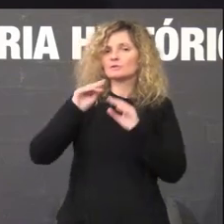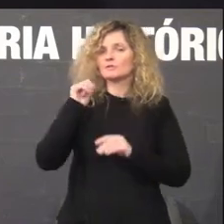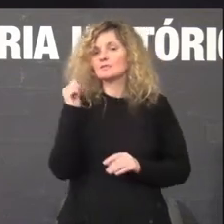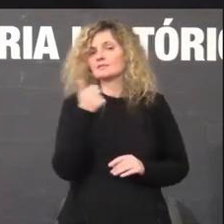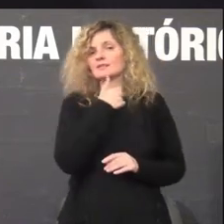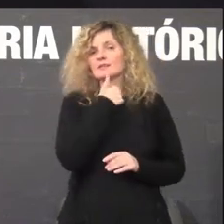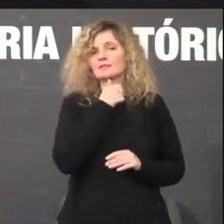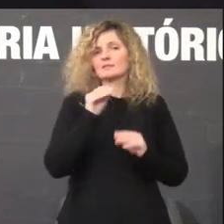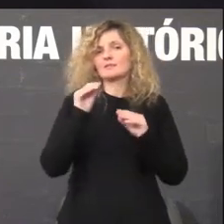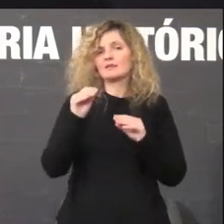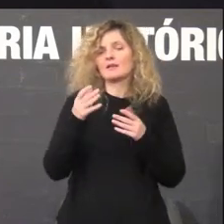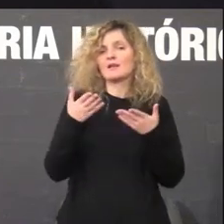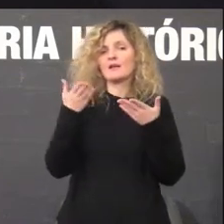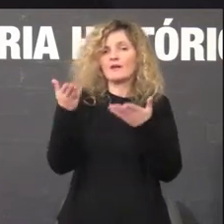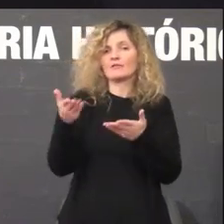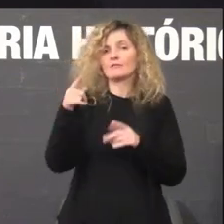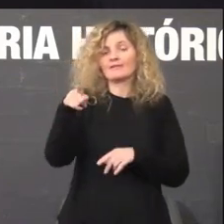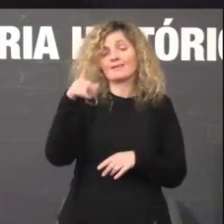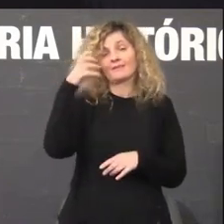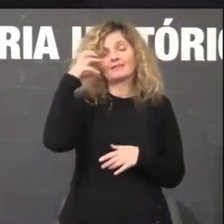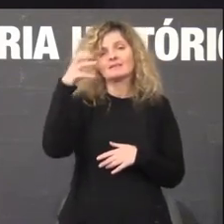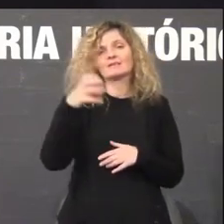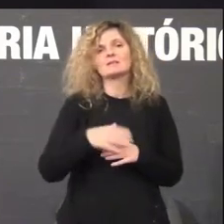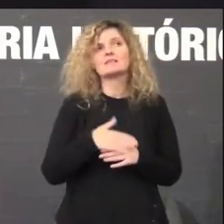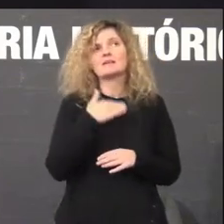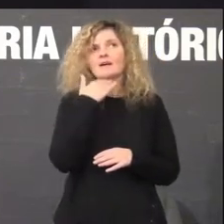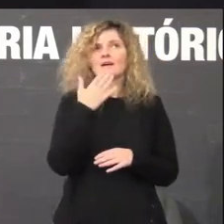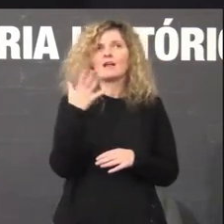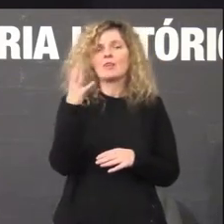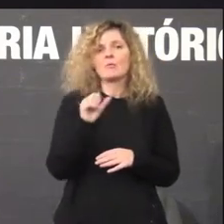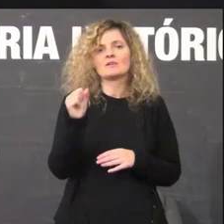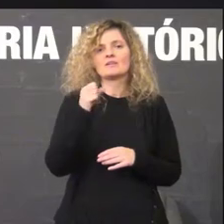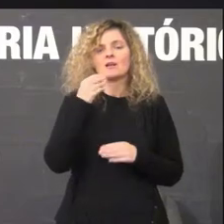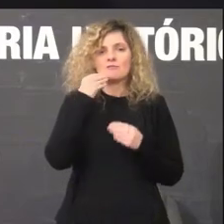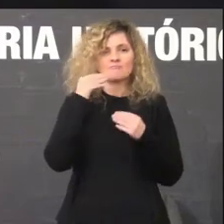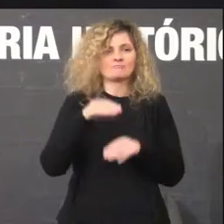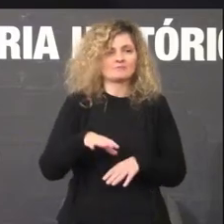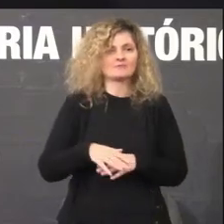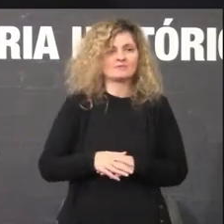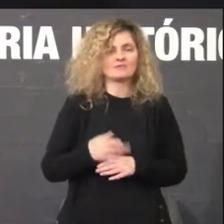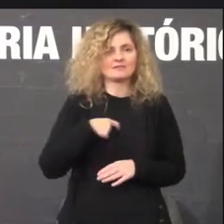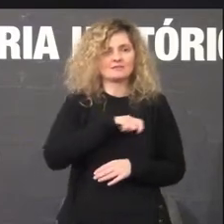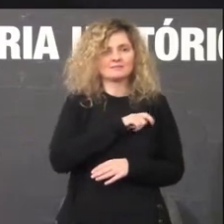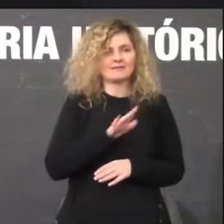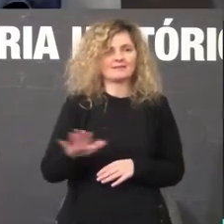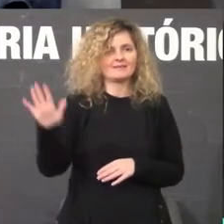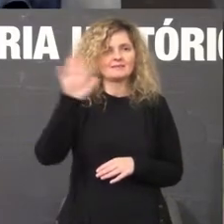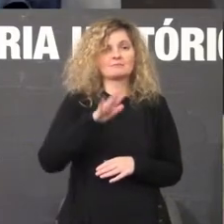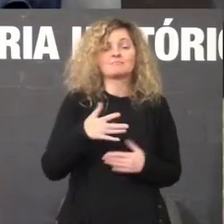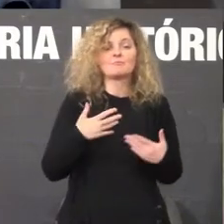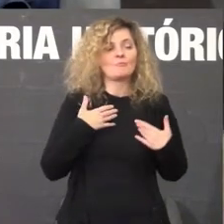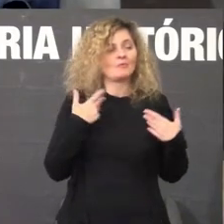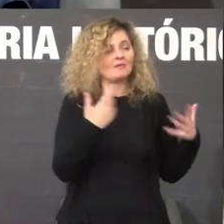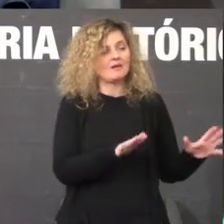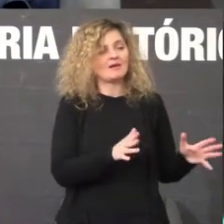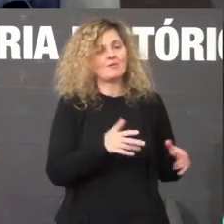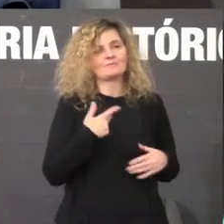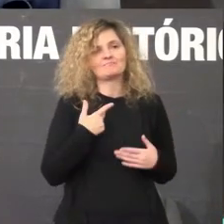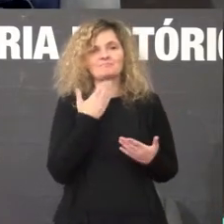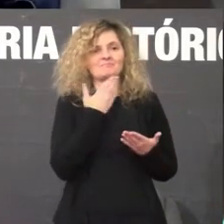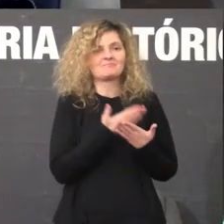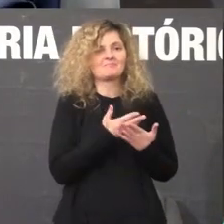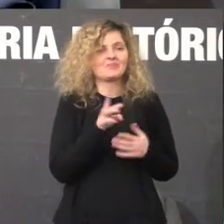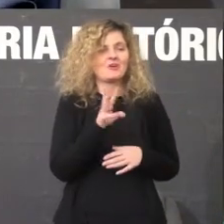secretos ao servicio da monarquía, casi 50 anos de historia tamén de España, non? Así que, cando queiras, non te roubo